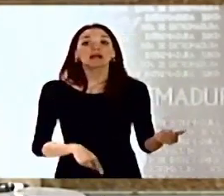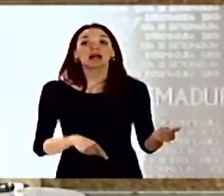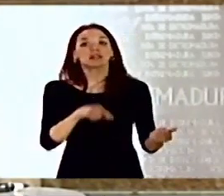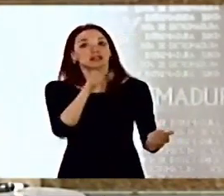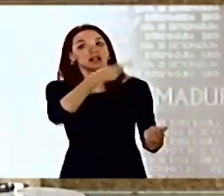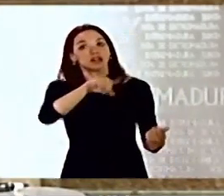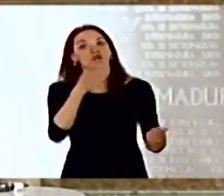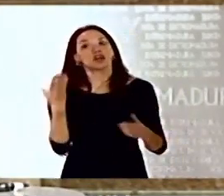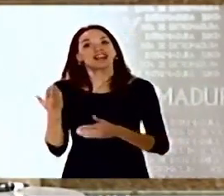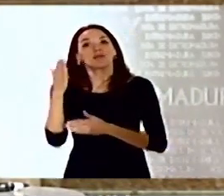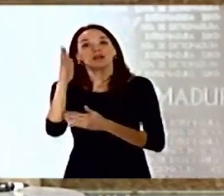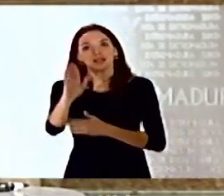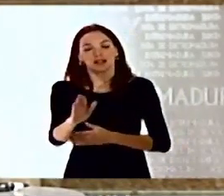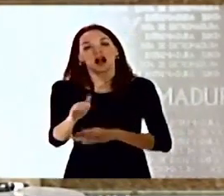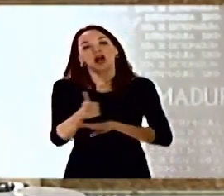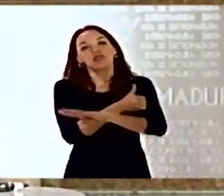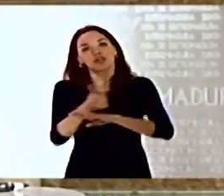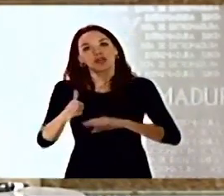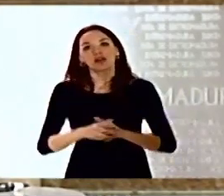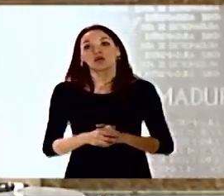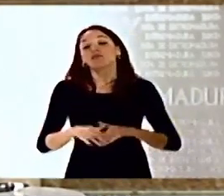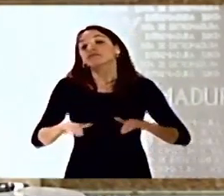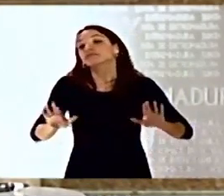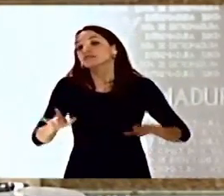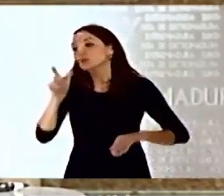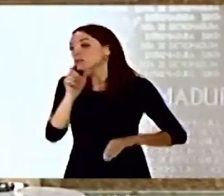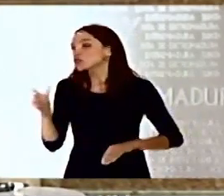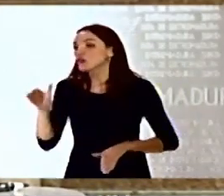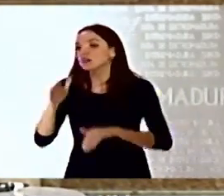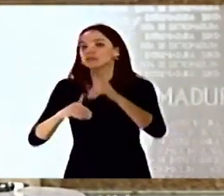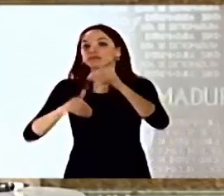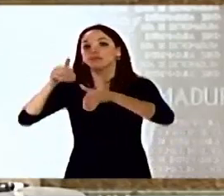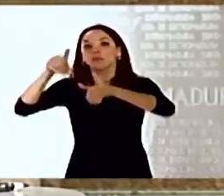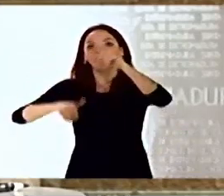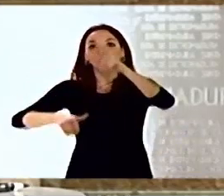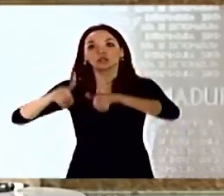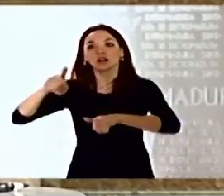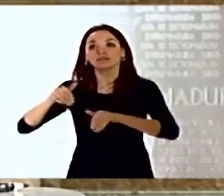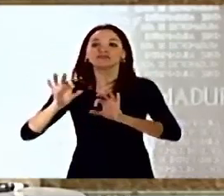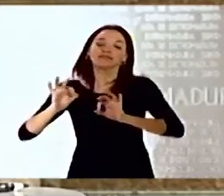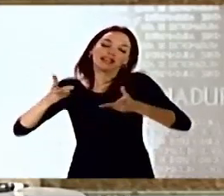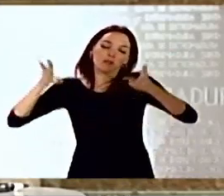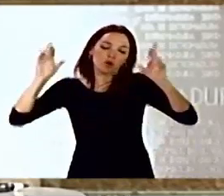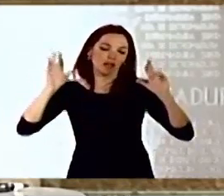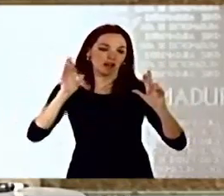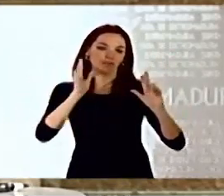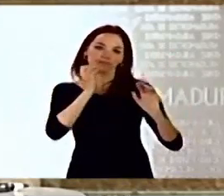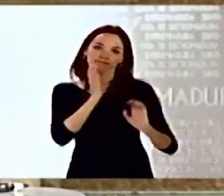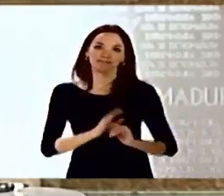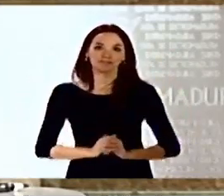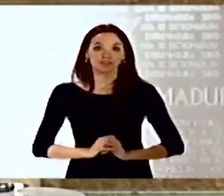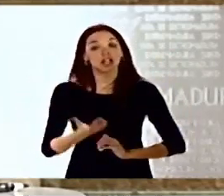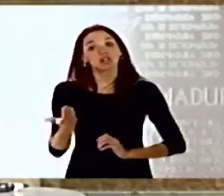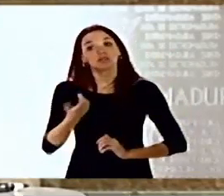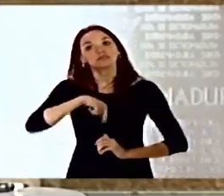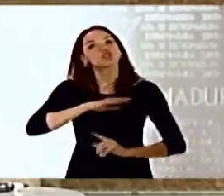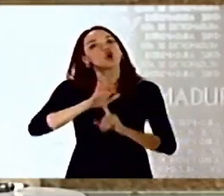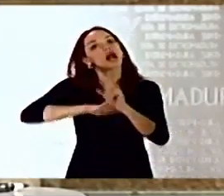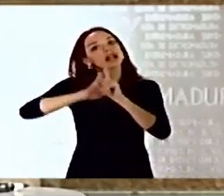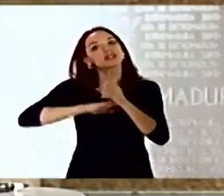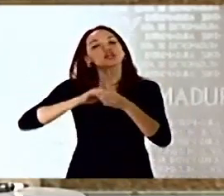conjunto de los ciudadanos. Pero bueno, esto es lo que ha votado la gente en democracia y esta es la grandeza de la democracia también. Así que nuestra solidaridad y nuestro cariño